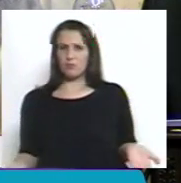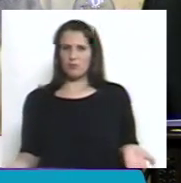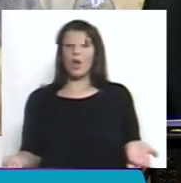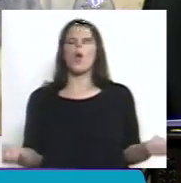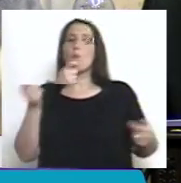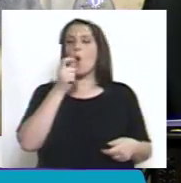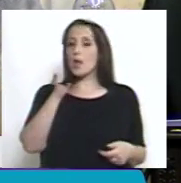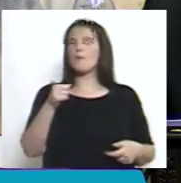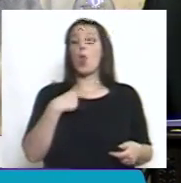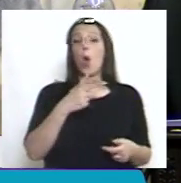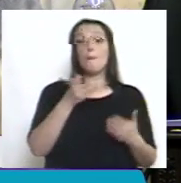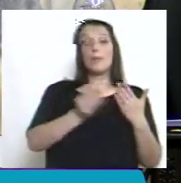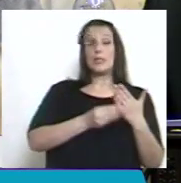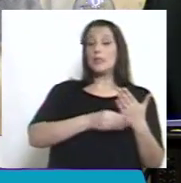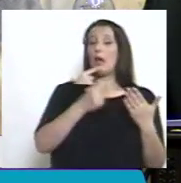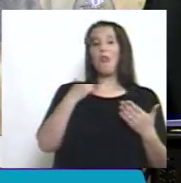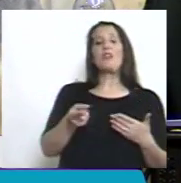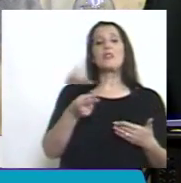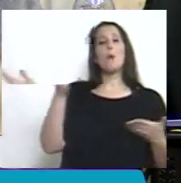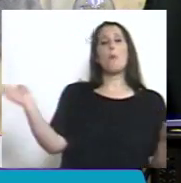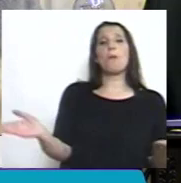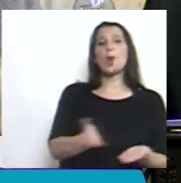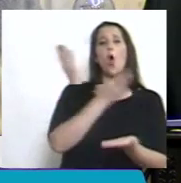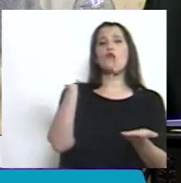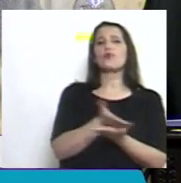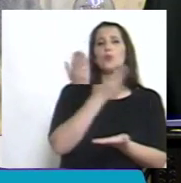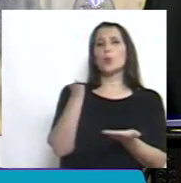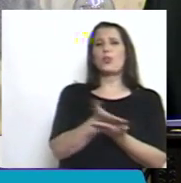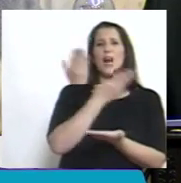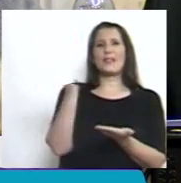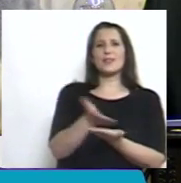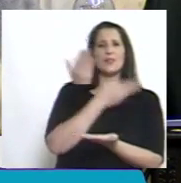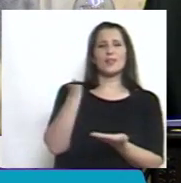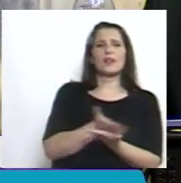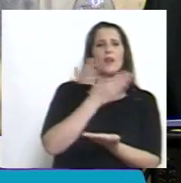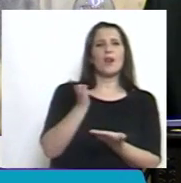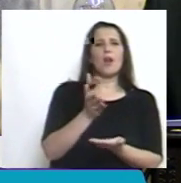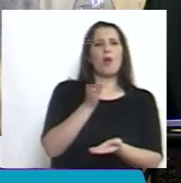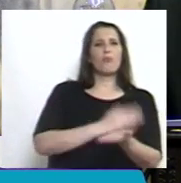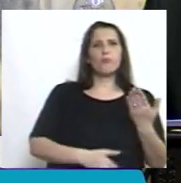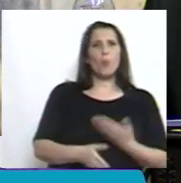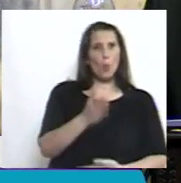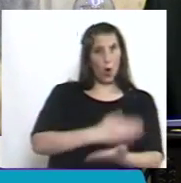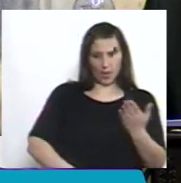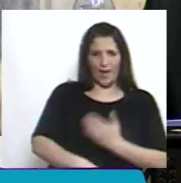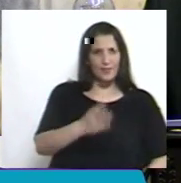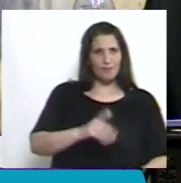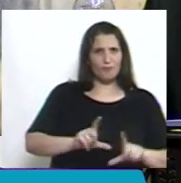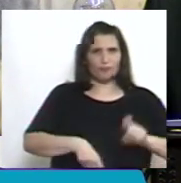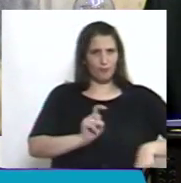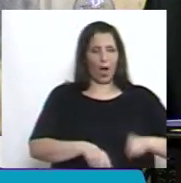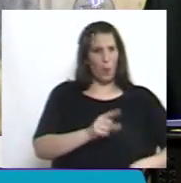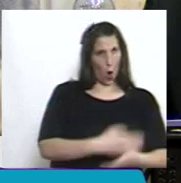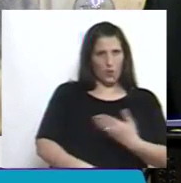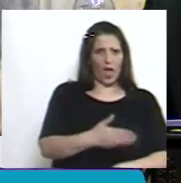las predicciones del Ministerio de la Abundancia calculaban la producción de botas para el primer trimestre venidero en 145 millones de pares. Pues bien, la